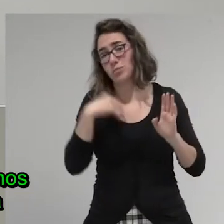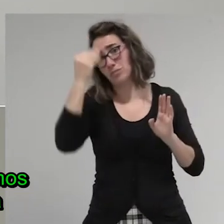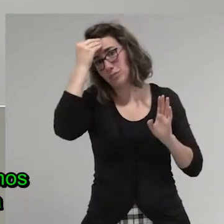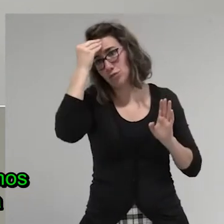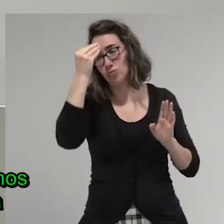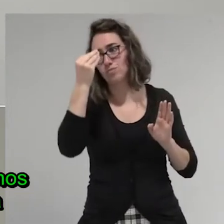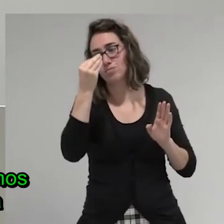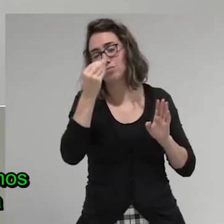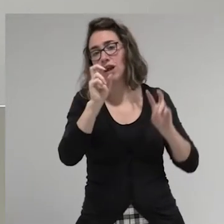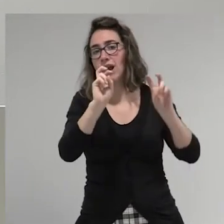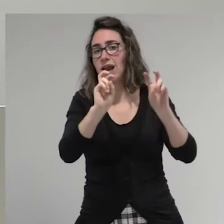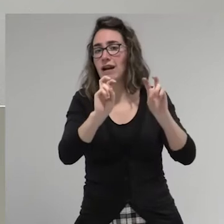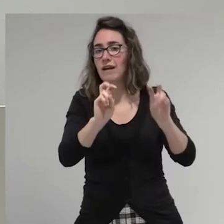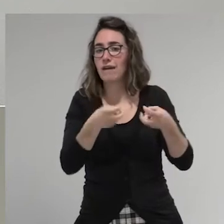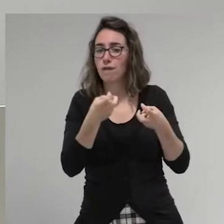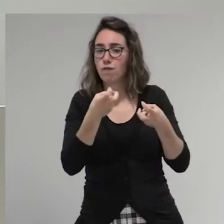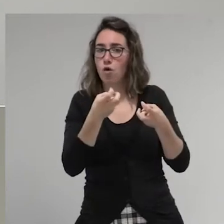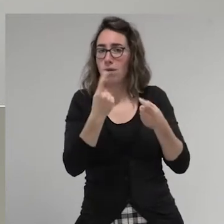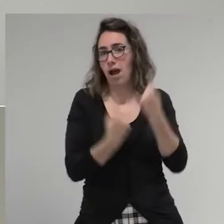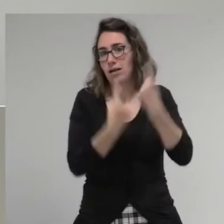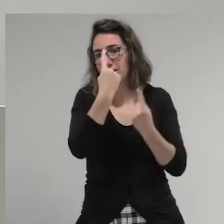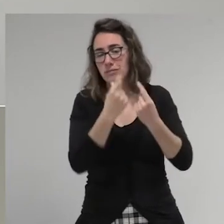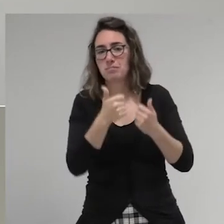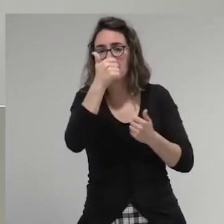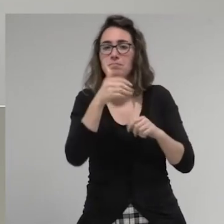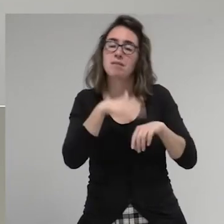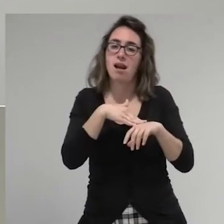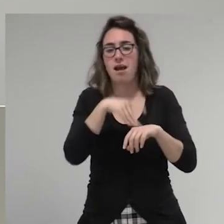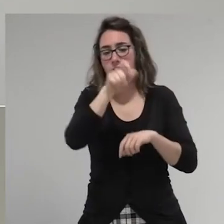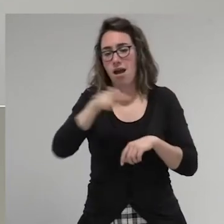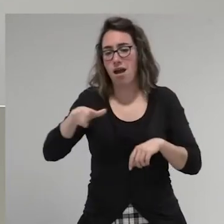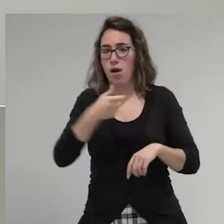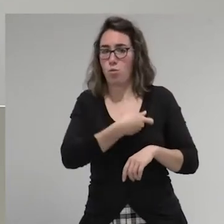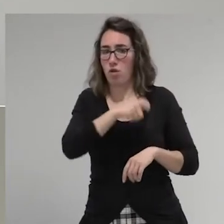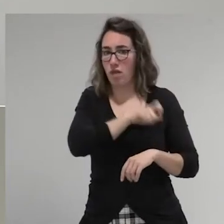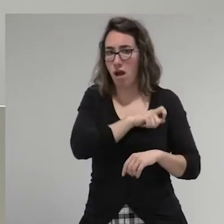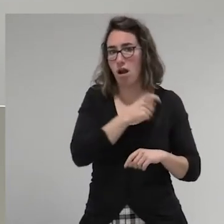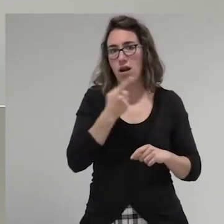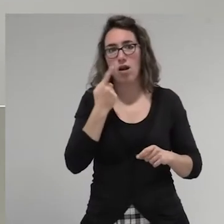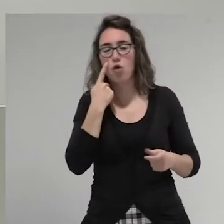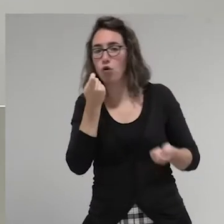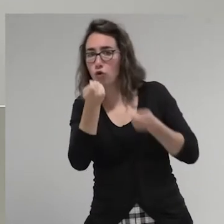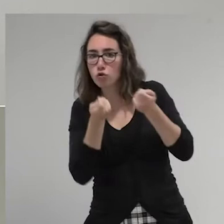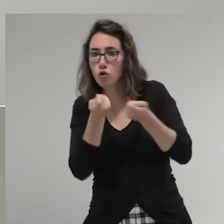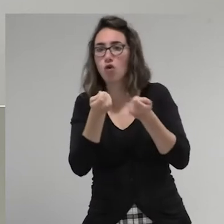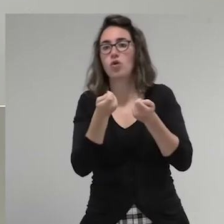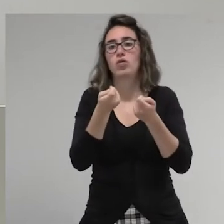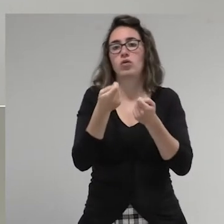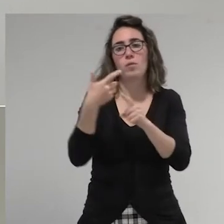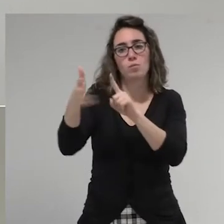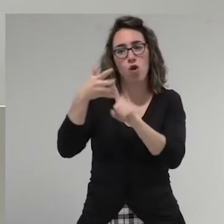una finalidad reformista y tiene que haber un control policial, mecanismos de control policial y de violencias